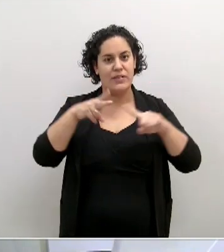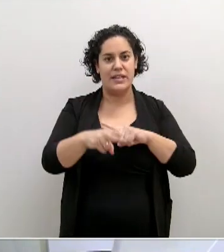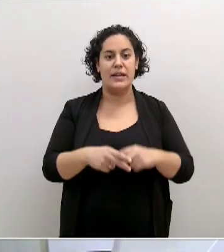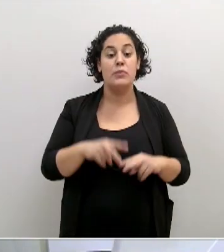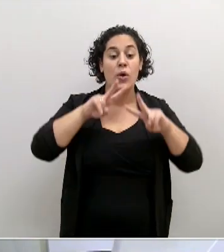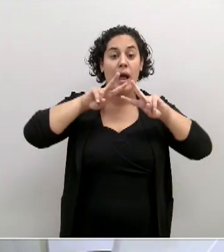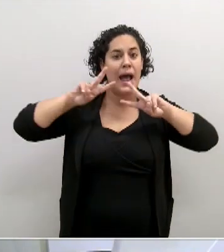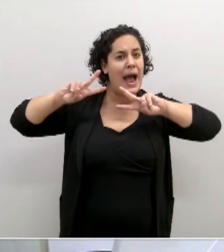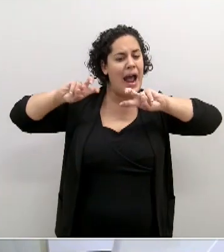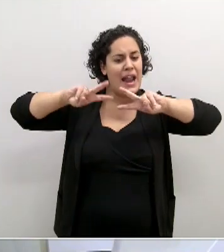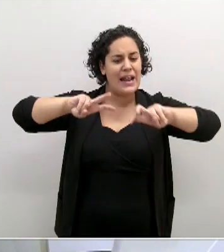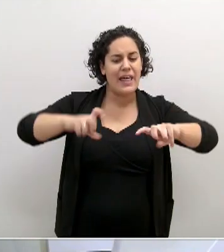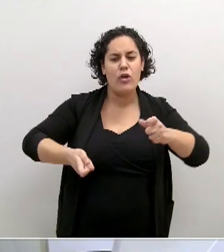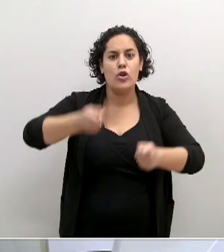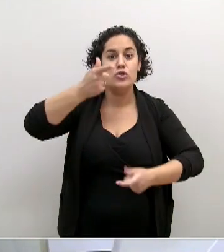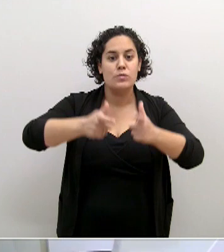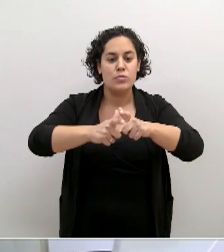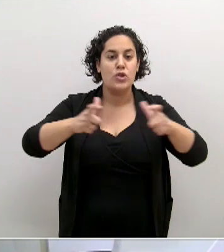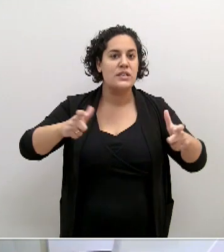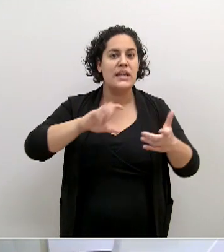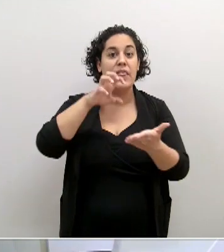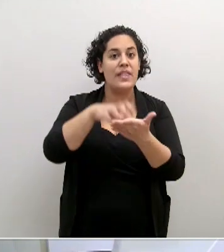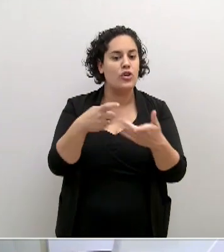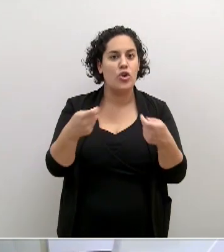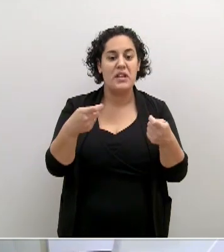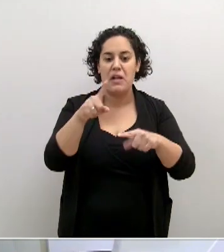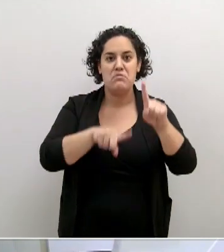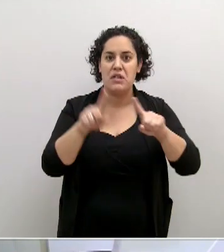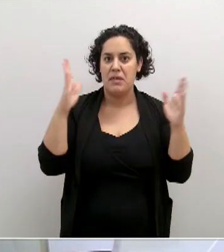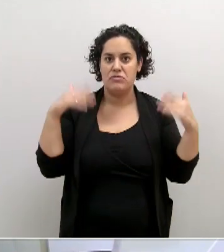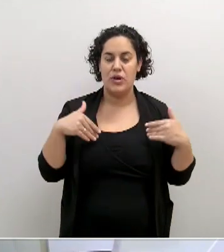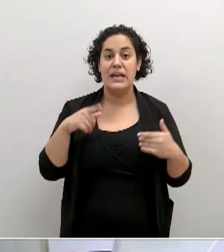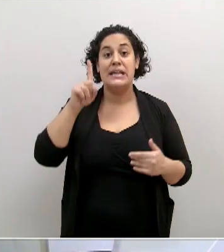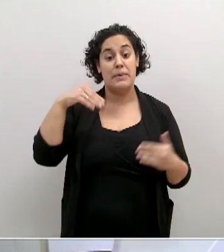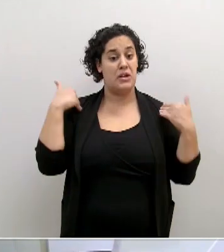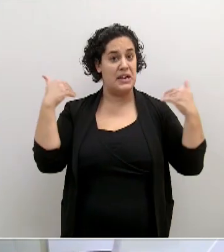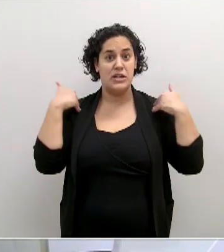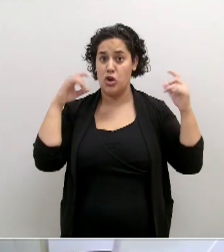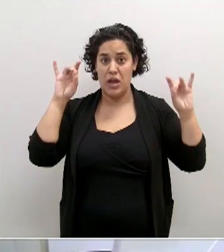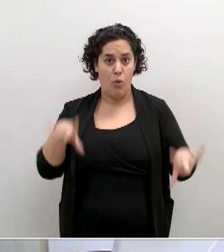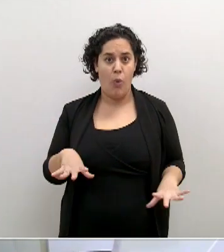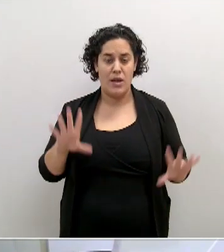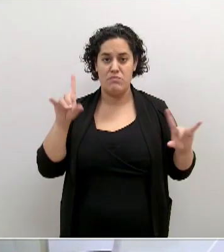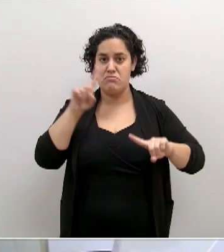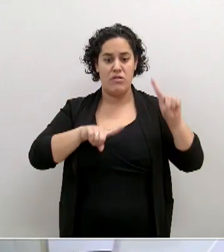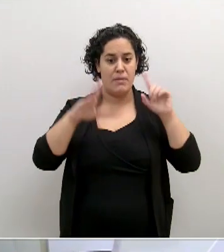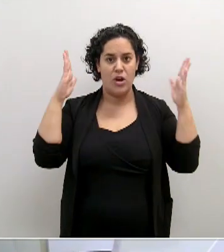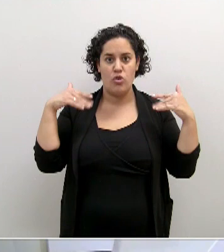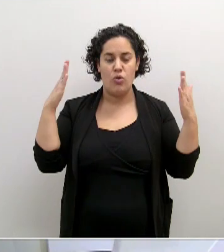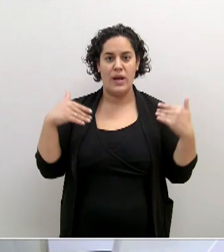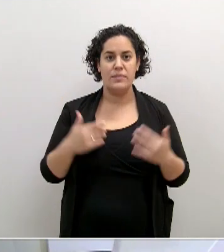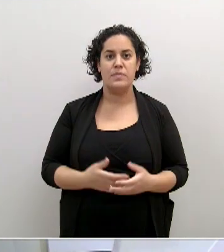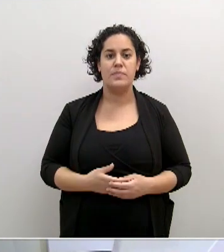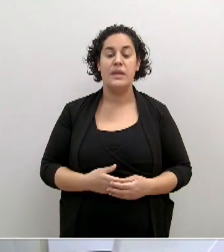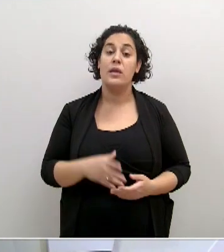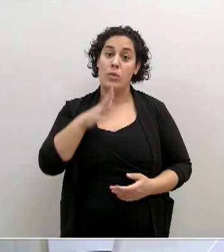visto que los centros comerciales sean un problema. Respecto a los gimnasios, tampoco han sido un problema porque ahora mismo también tienen que hacer la actividad